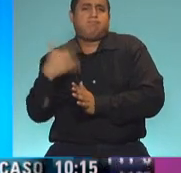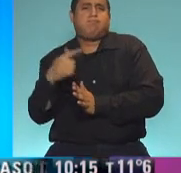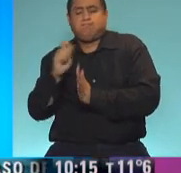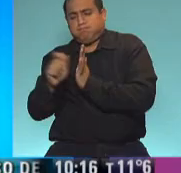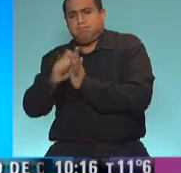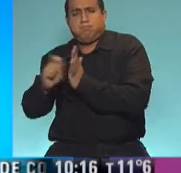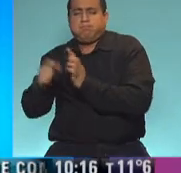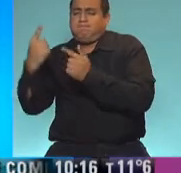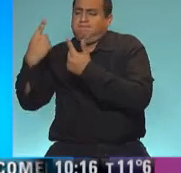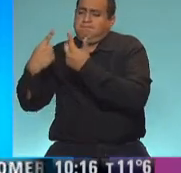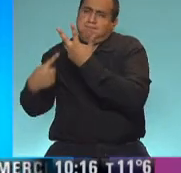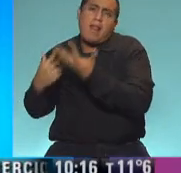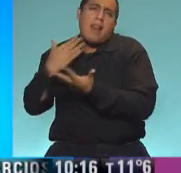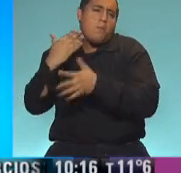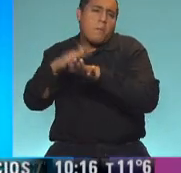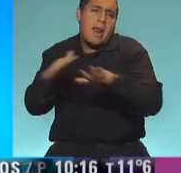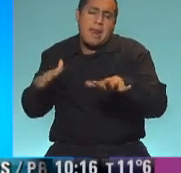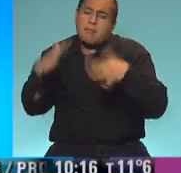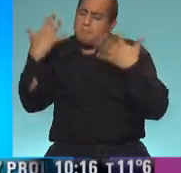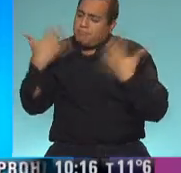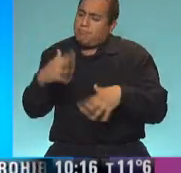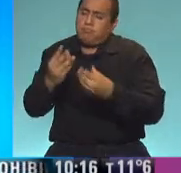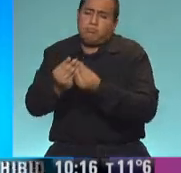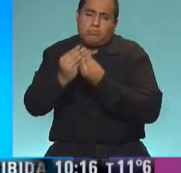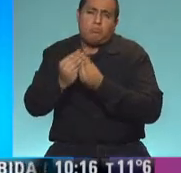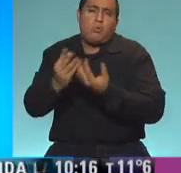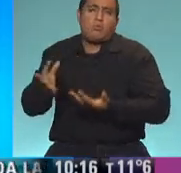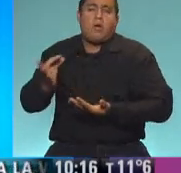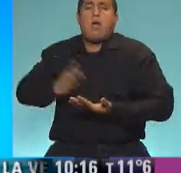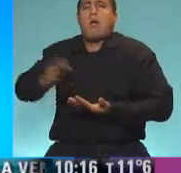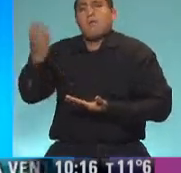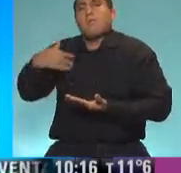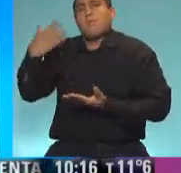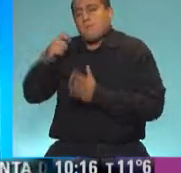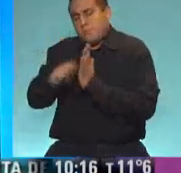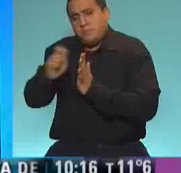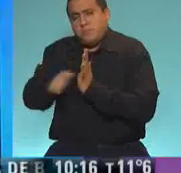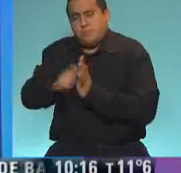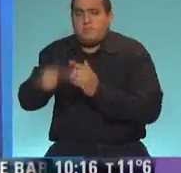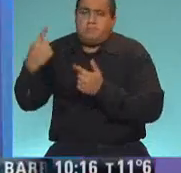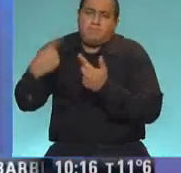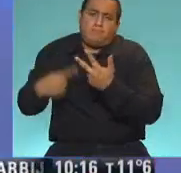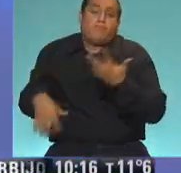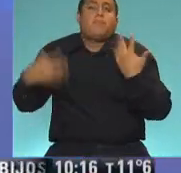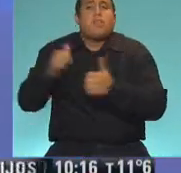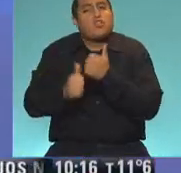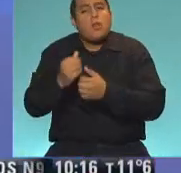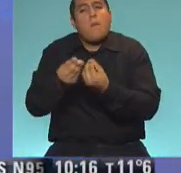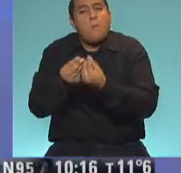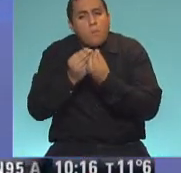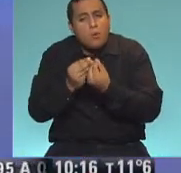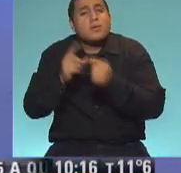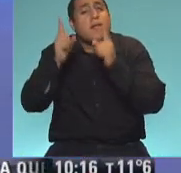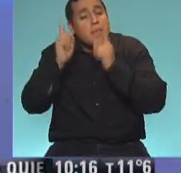para niños de literatura infantil. Desde hace un montón viene escribiendo. Un montón de historias. Y también para